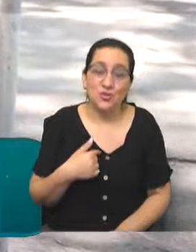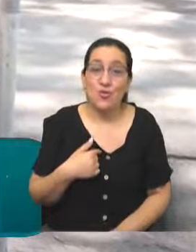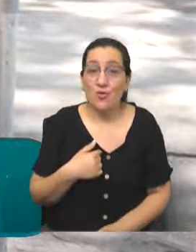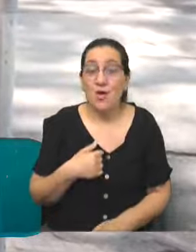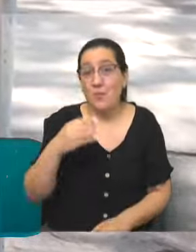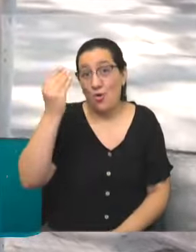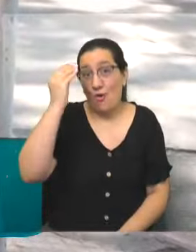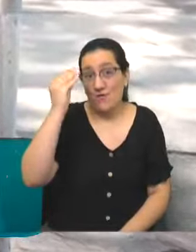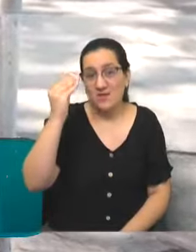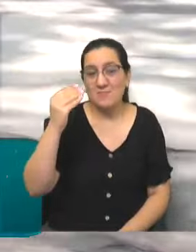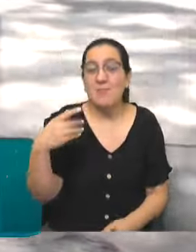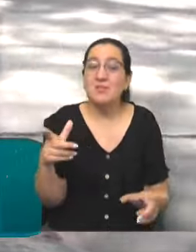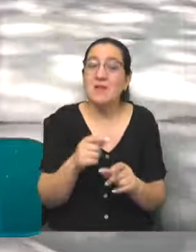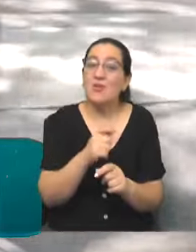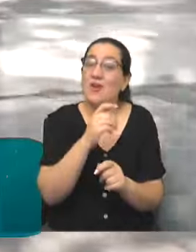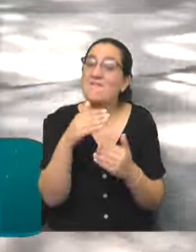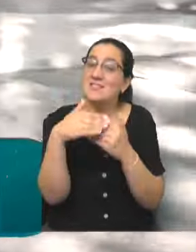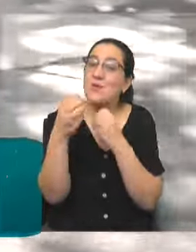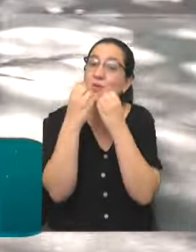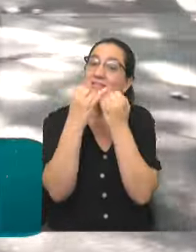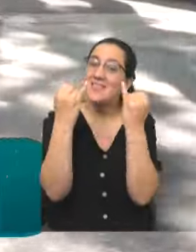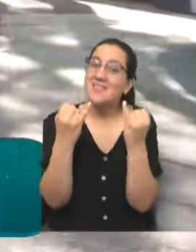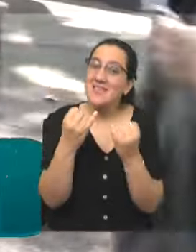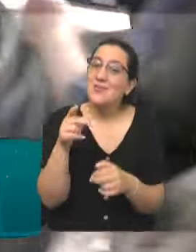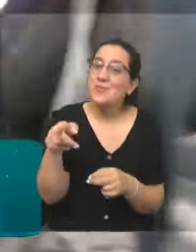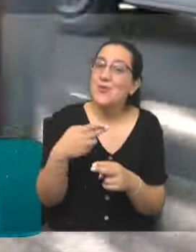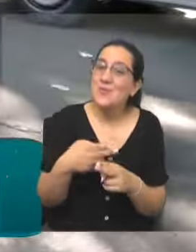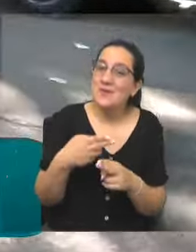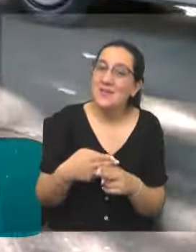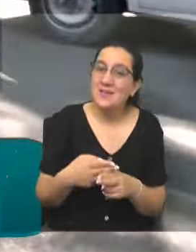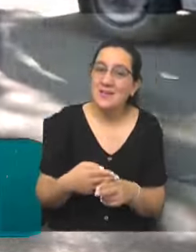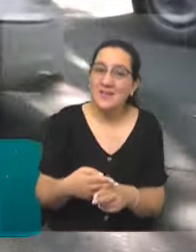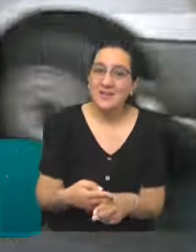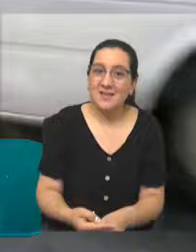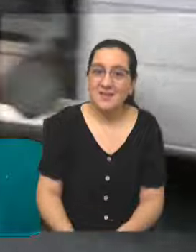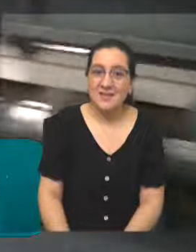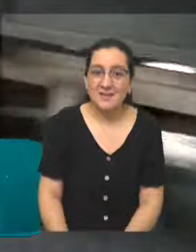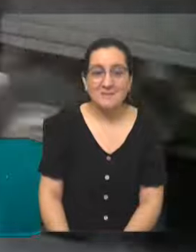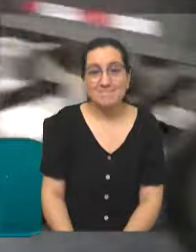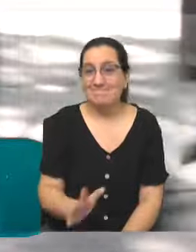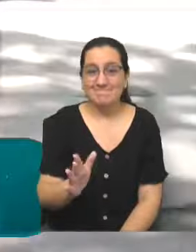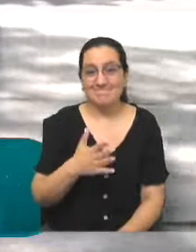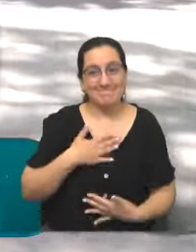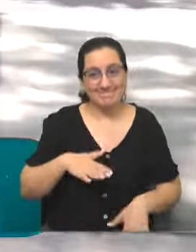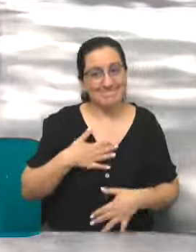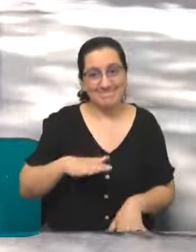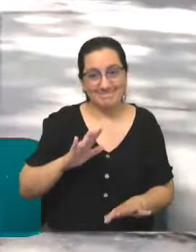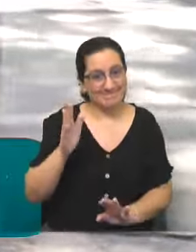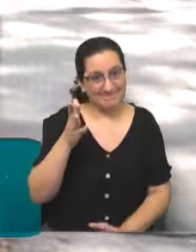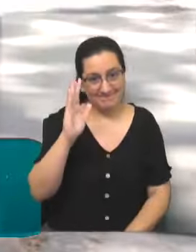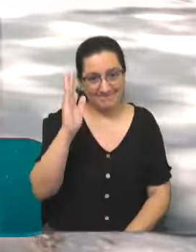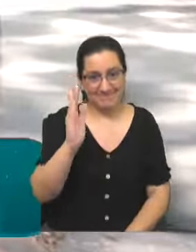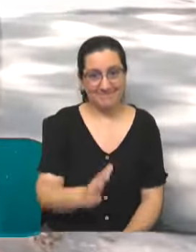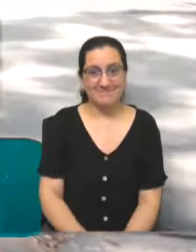entro por juventud. Acá vamos a cerrar con la vecina. ¿Cómo le va? Buen día. ¿Cómo es su nombre? Claro, está bien, demasiado.